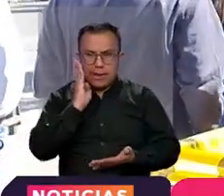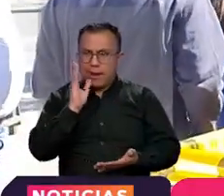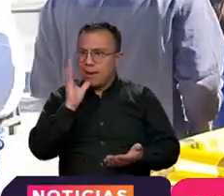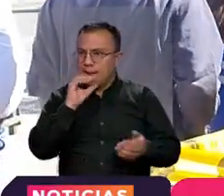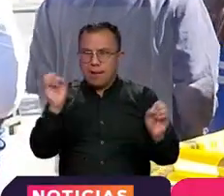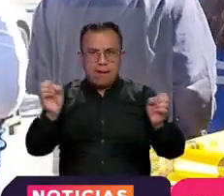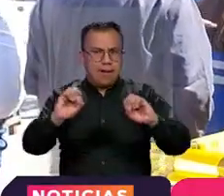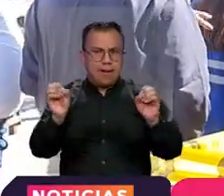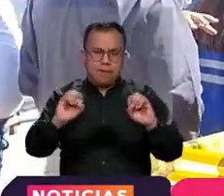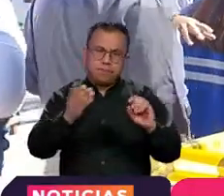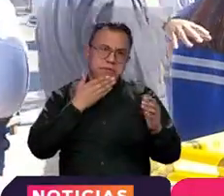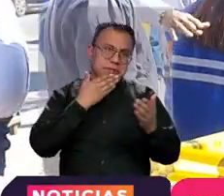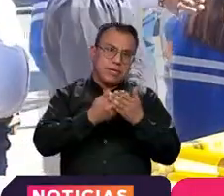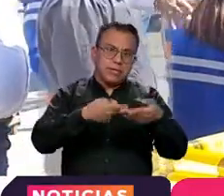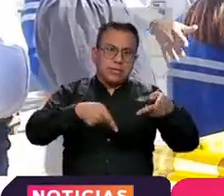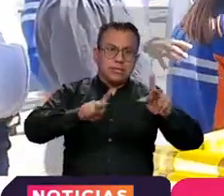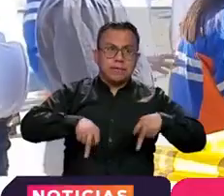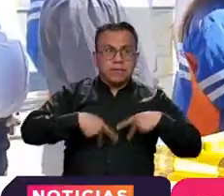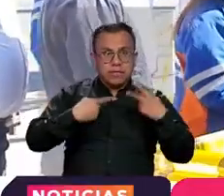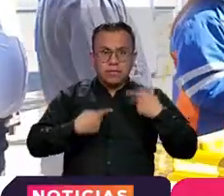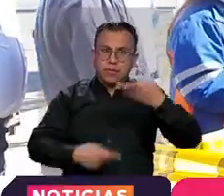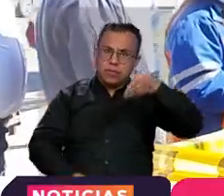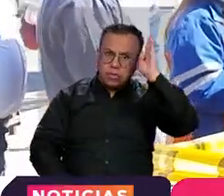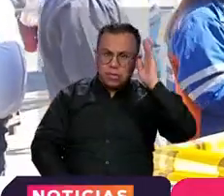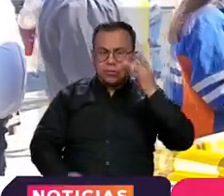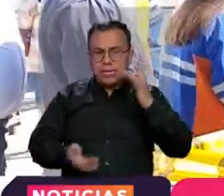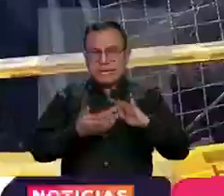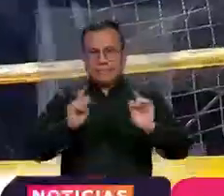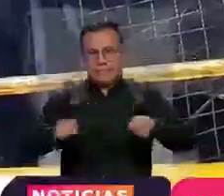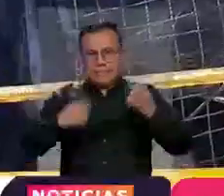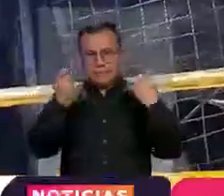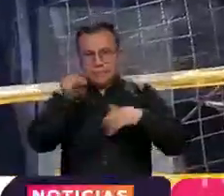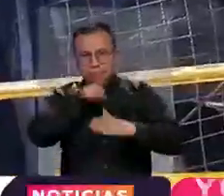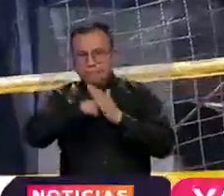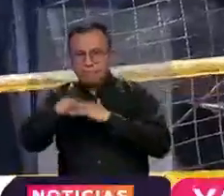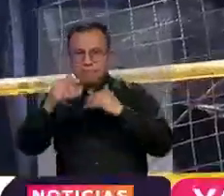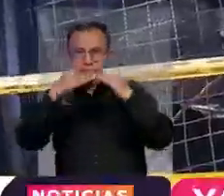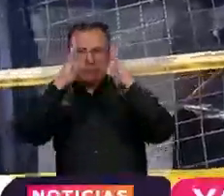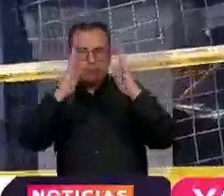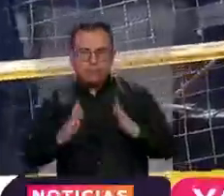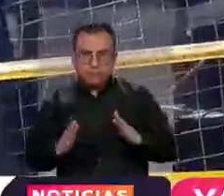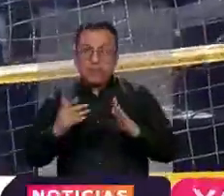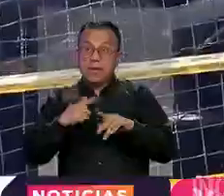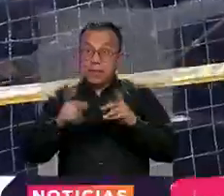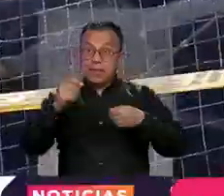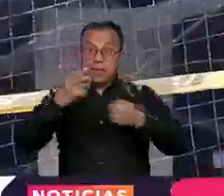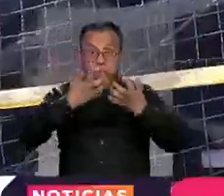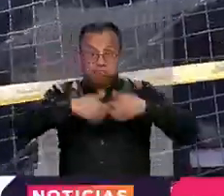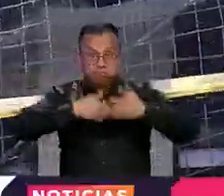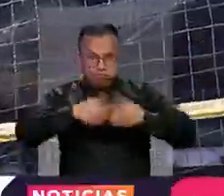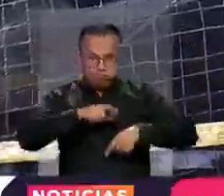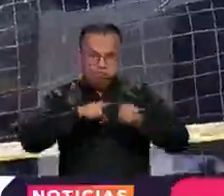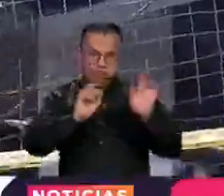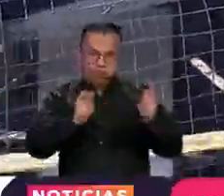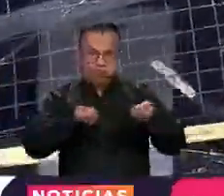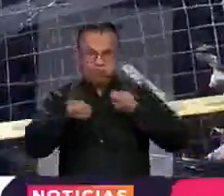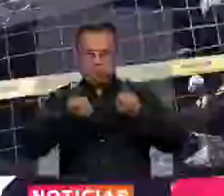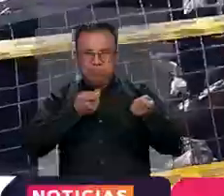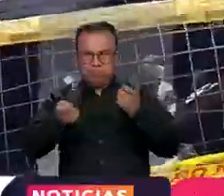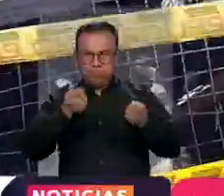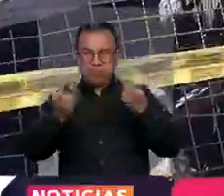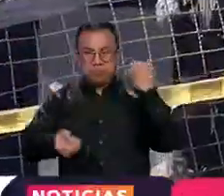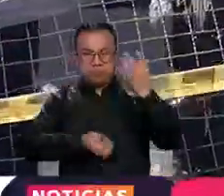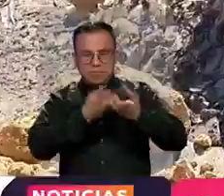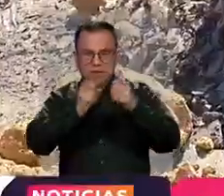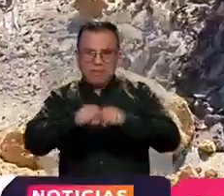nada, nada, nada. Gracias a mi Dios me dio chance de salir corriendo de la caseta. Una de las máquinas utilizadas en las maniobras generó